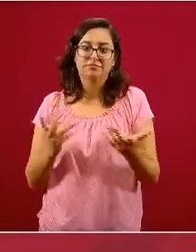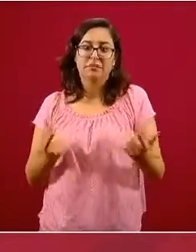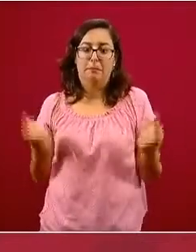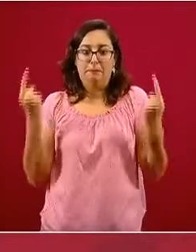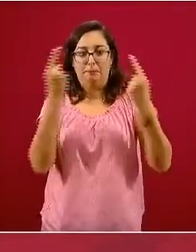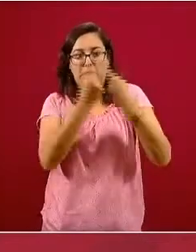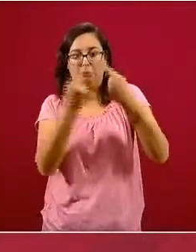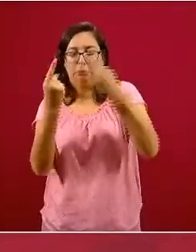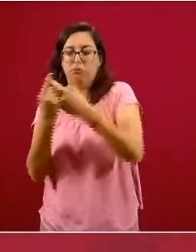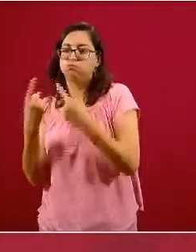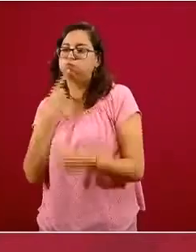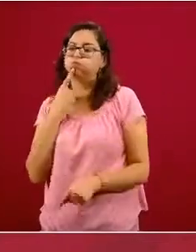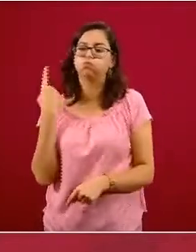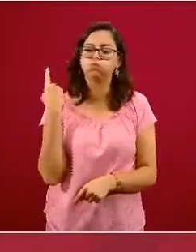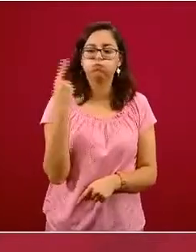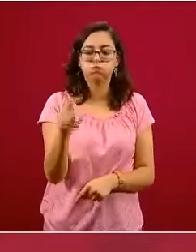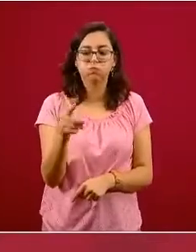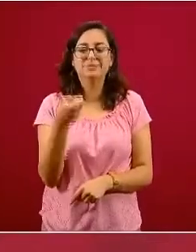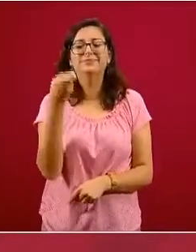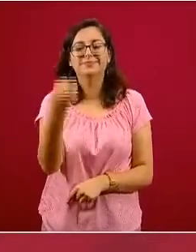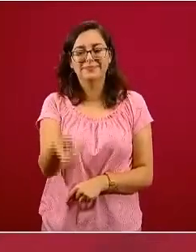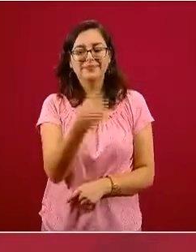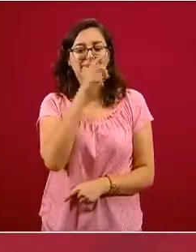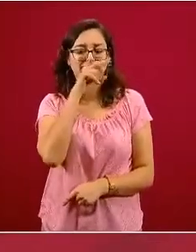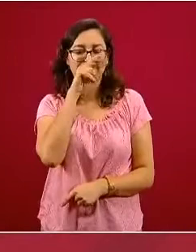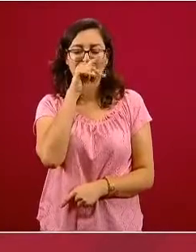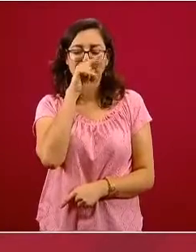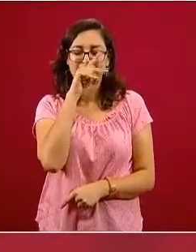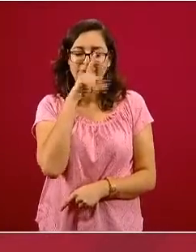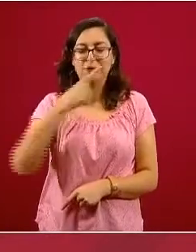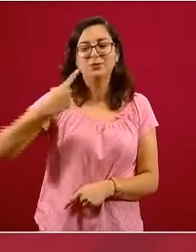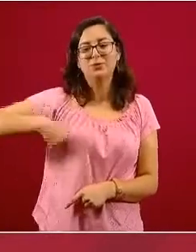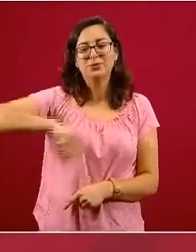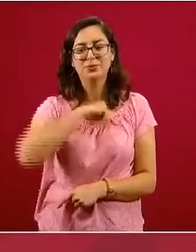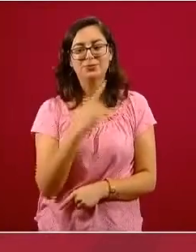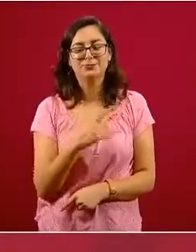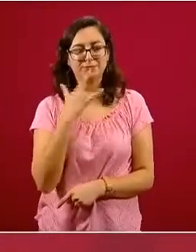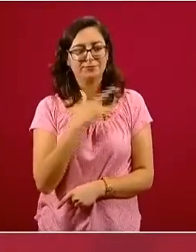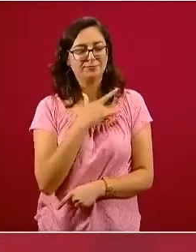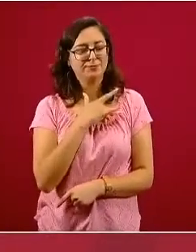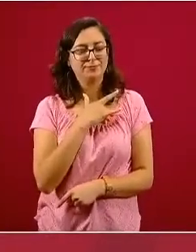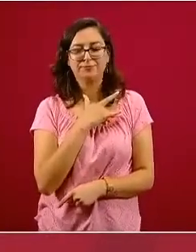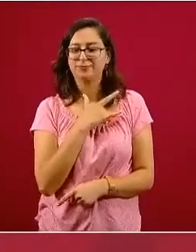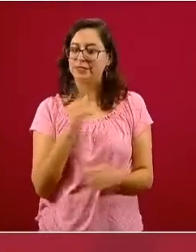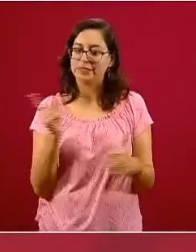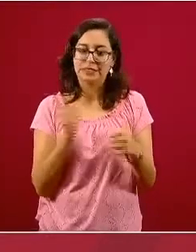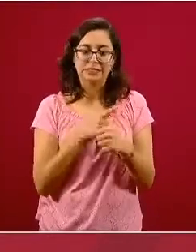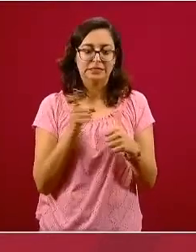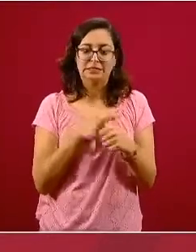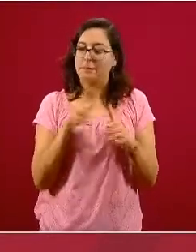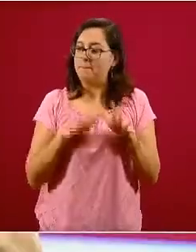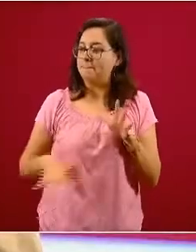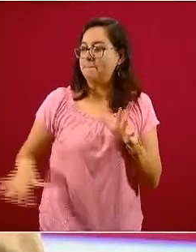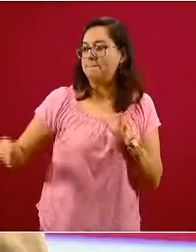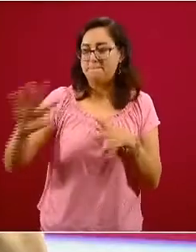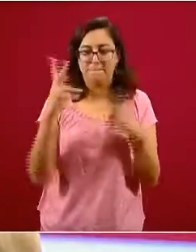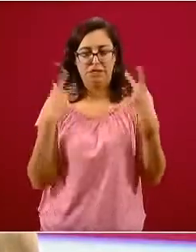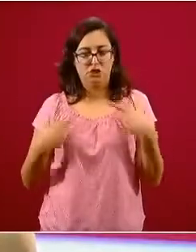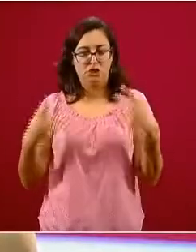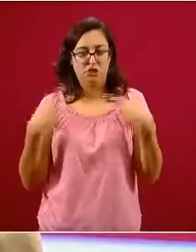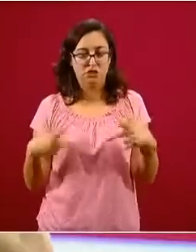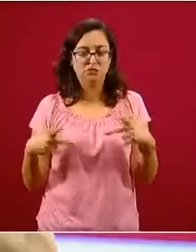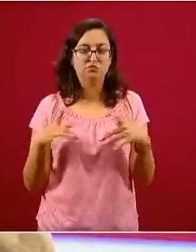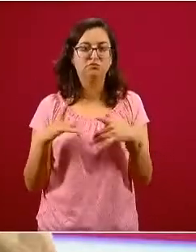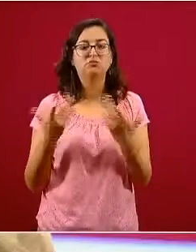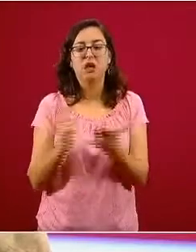Hay algunas preocupaciones respecto a eso y consideramos que sería saludable para el interés superior de esta nación que